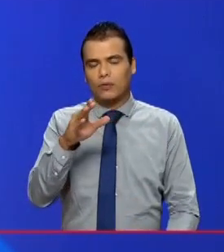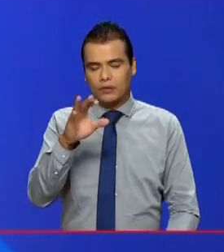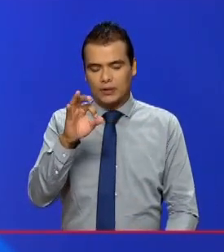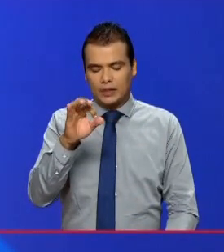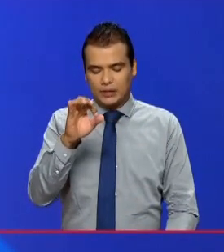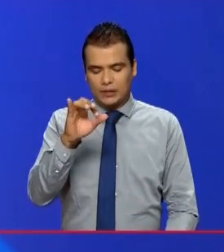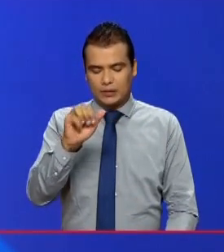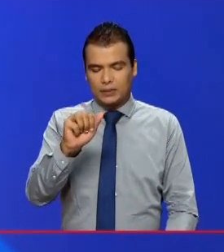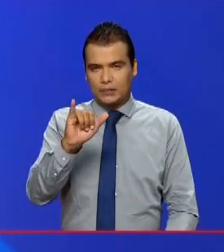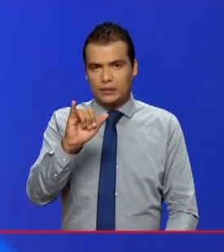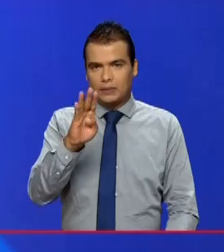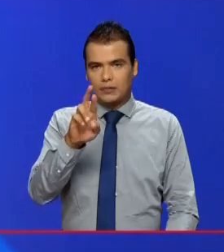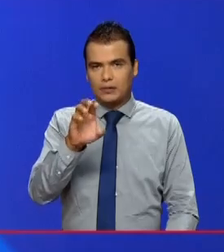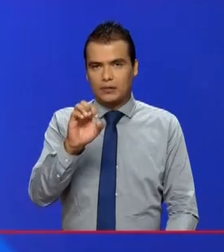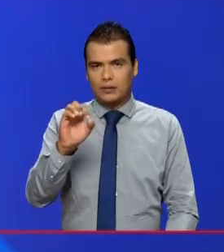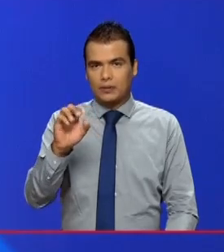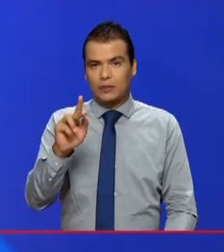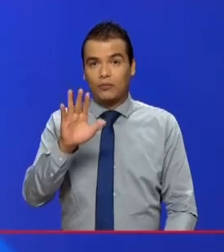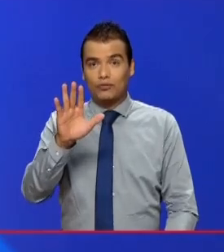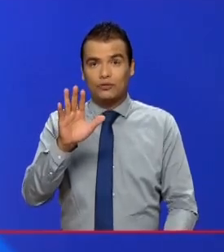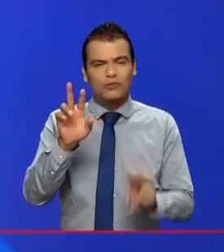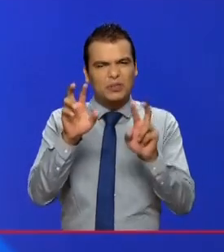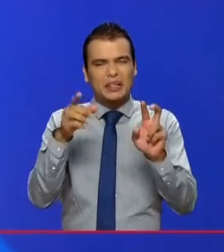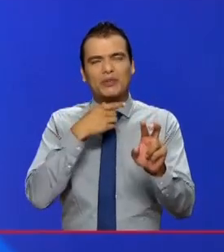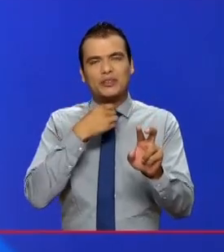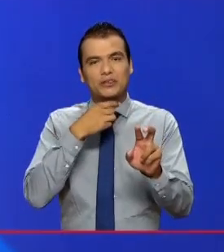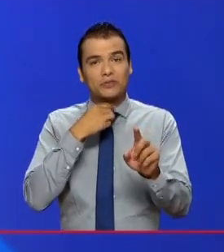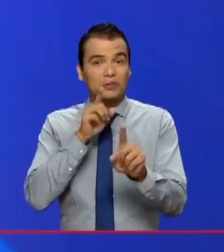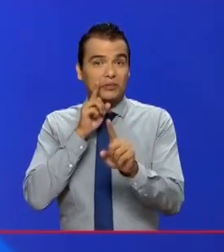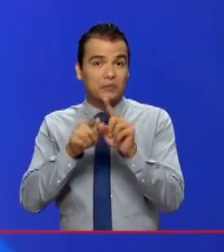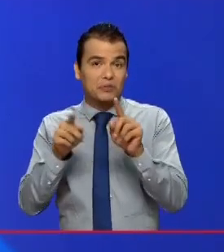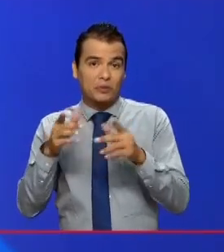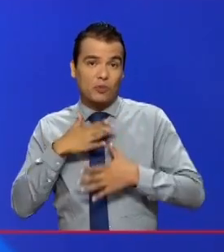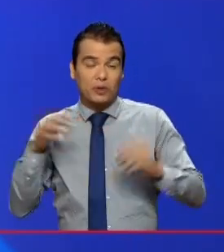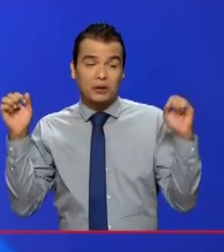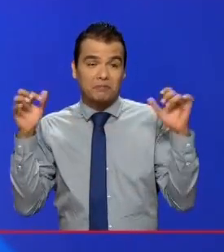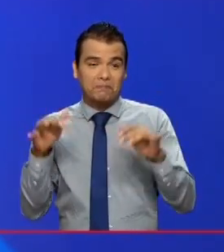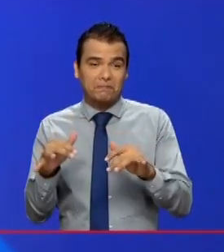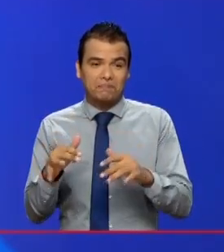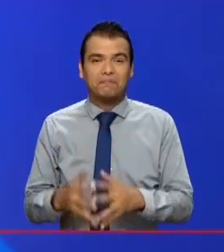El Presagio. Una comedia romántica para disfrutar en pareja o con amigos.